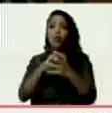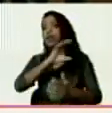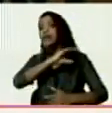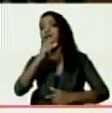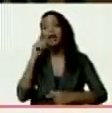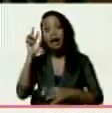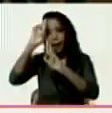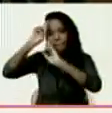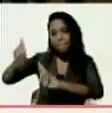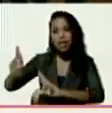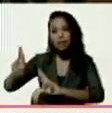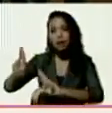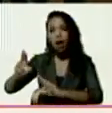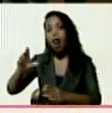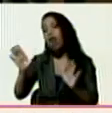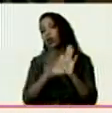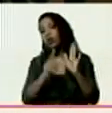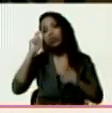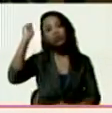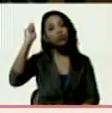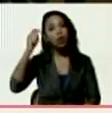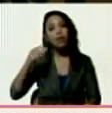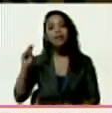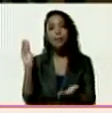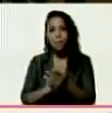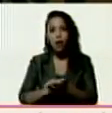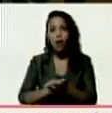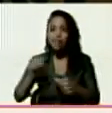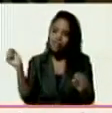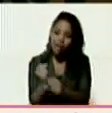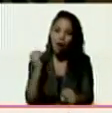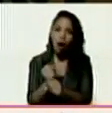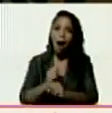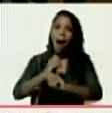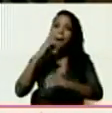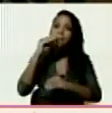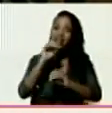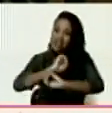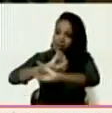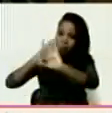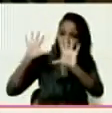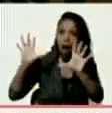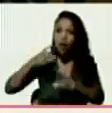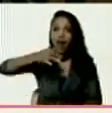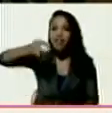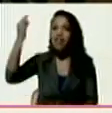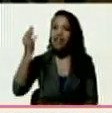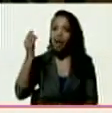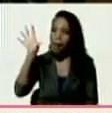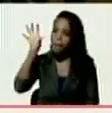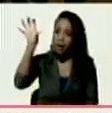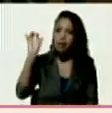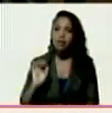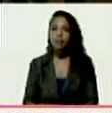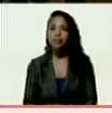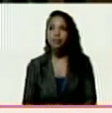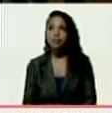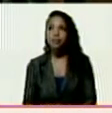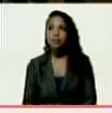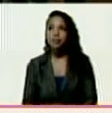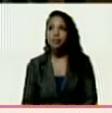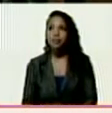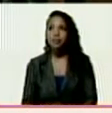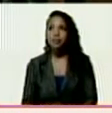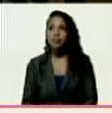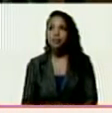la Constitución y que obviamente se ponga en marcha para hablarle claro y con la verdad al país. Estamos